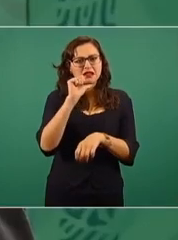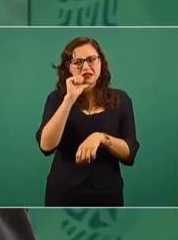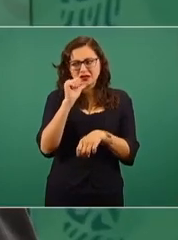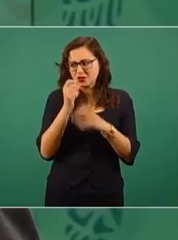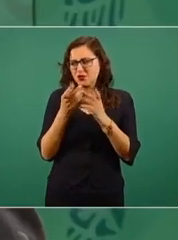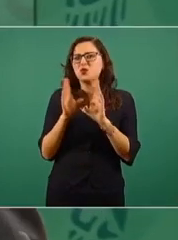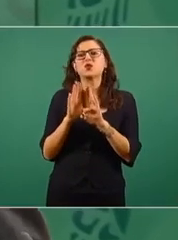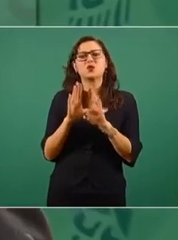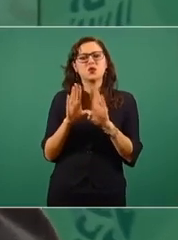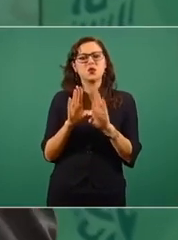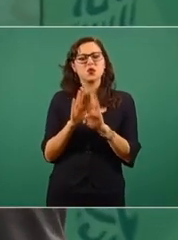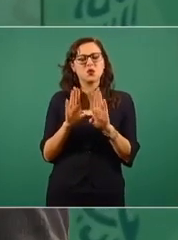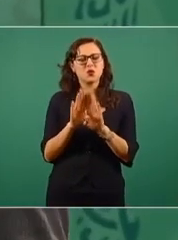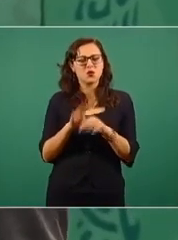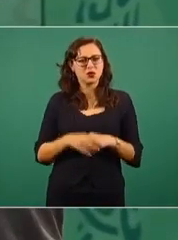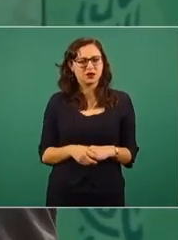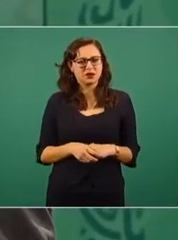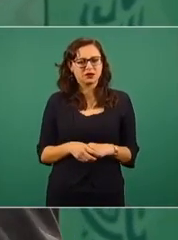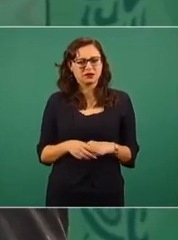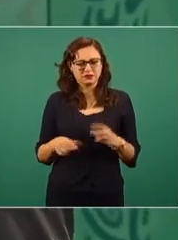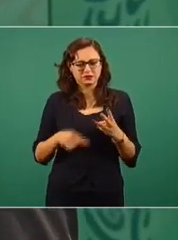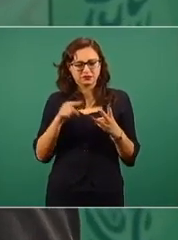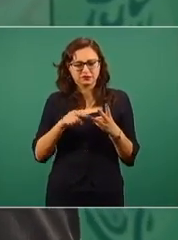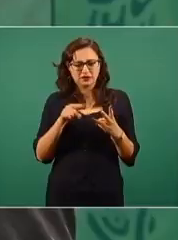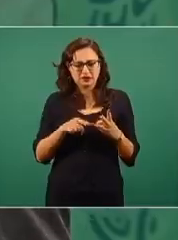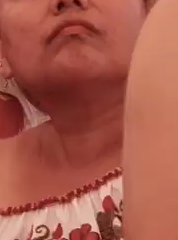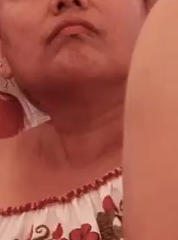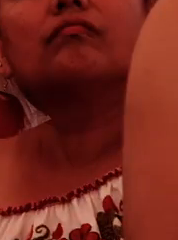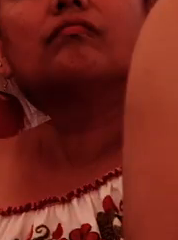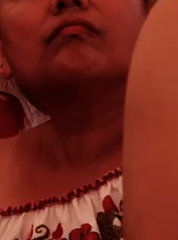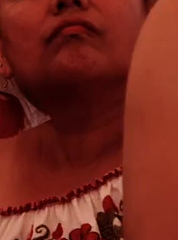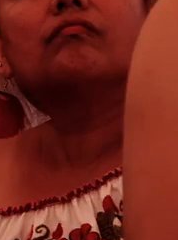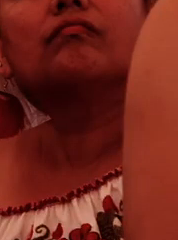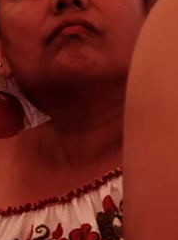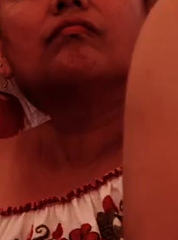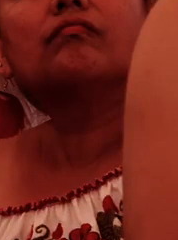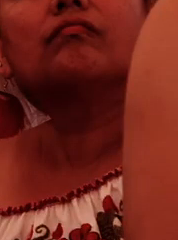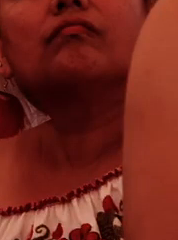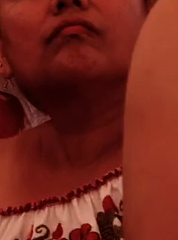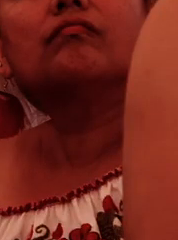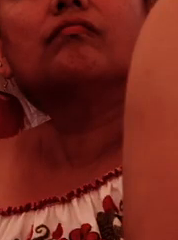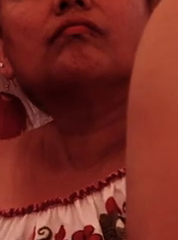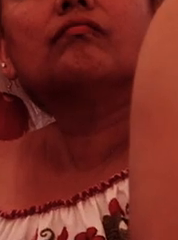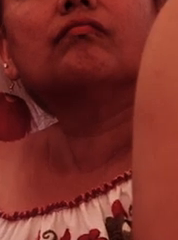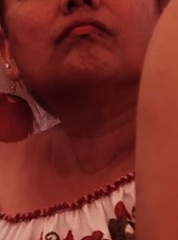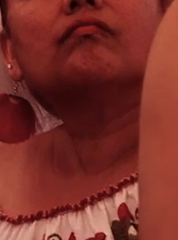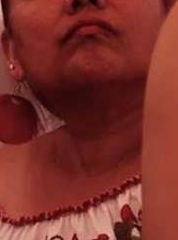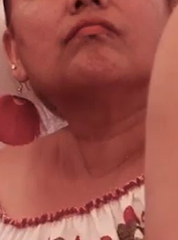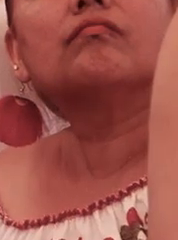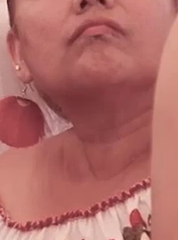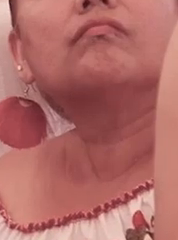¿Cómo es que no viaja en el avión presidencial